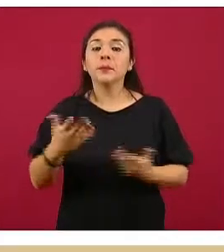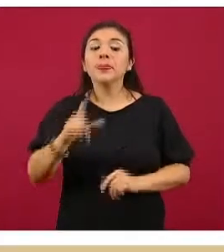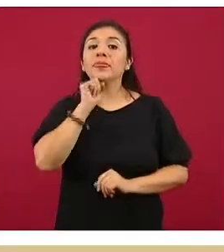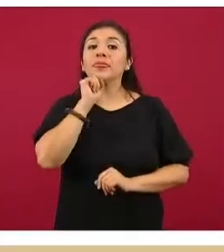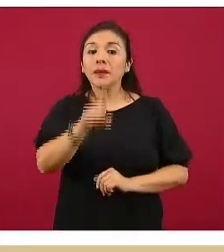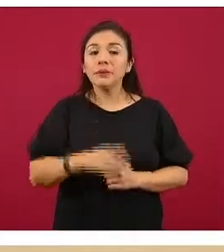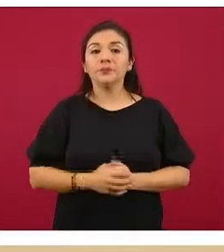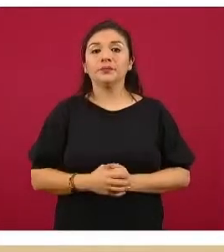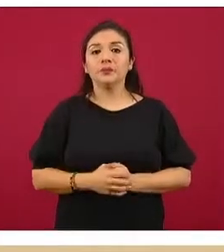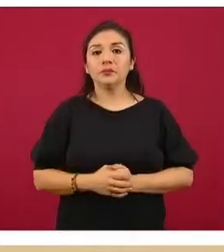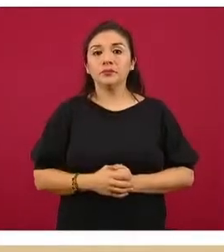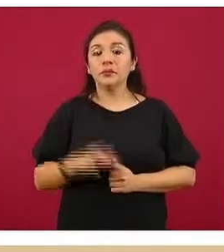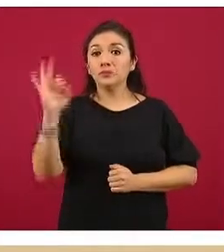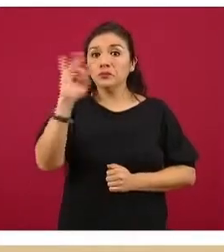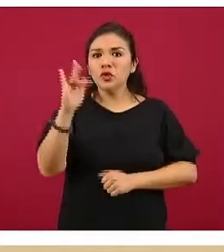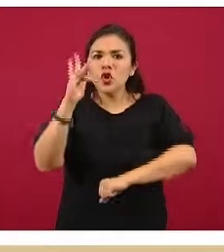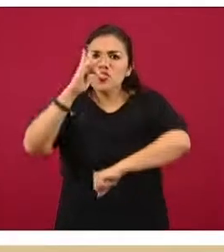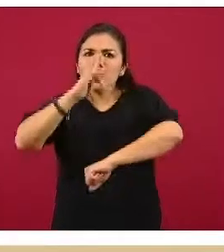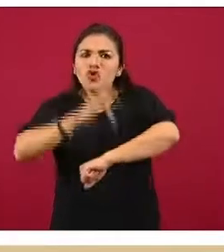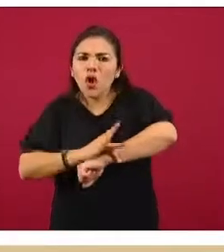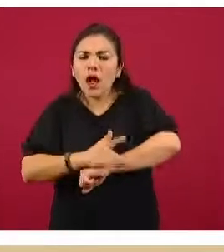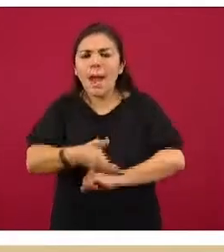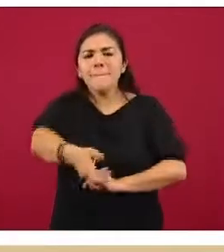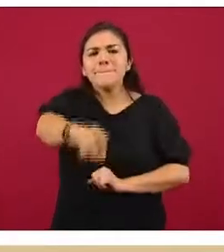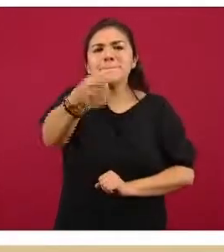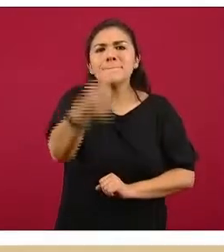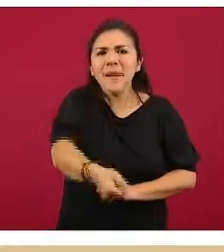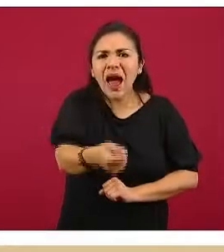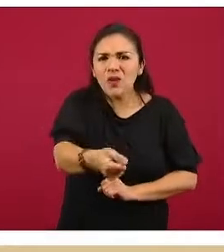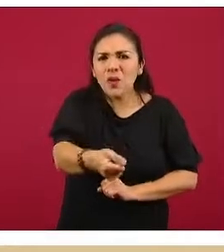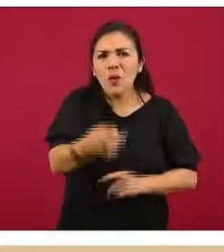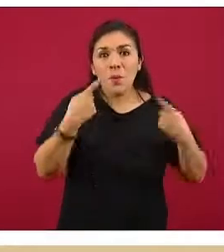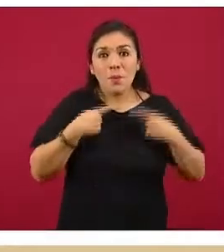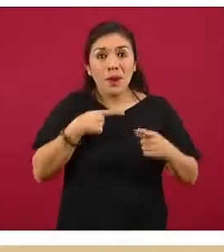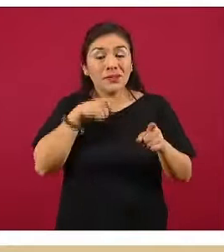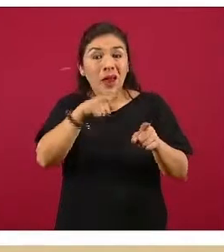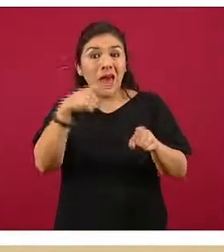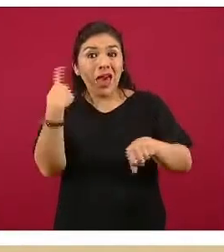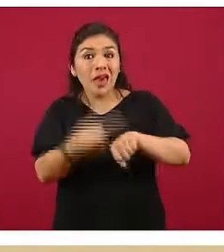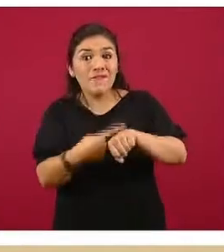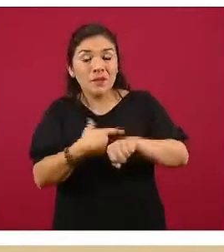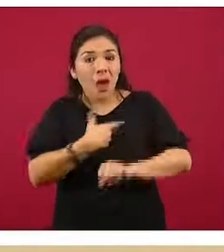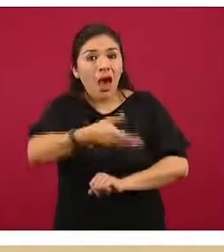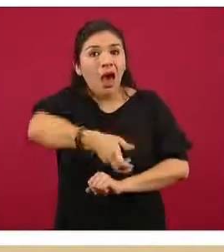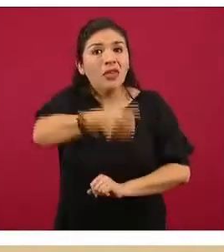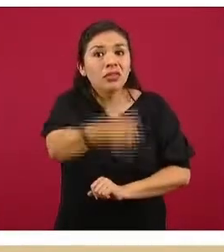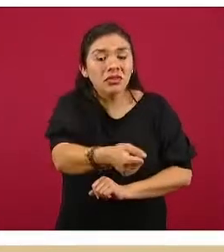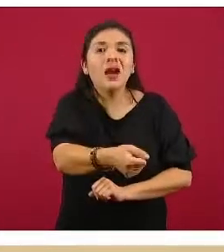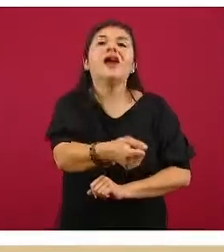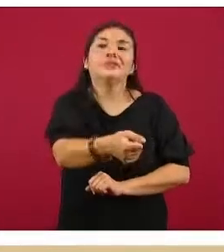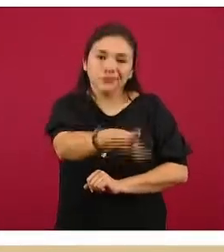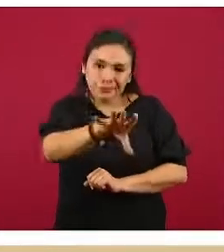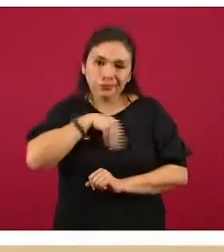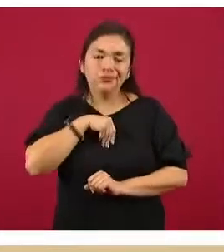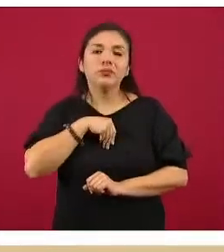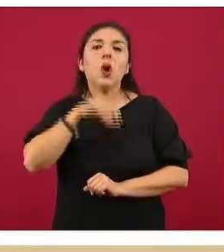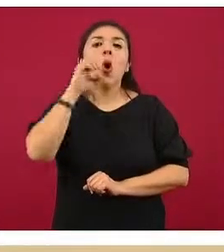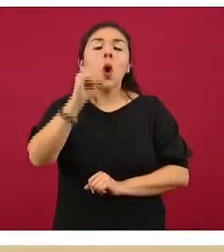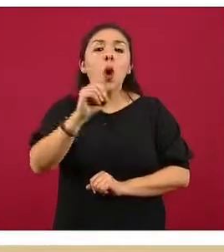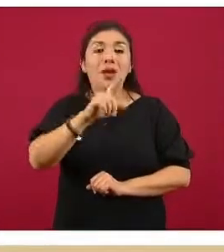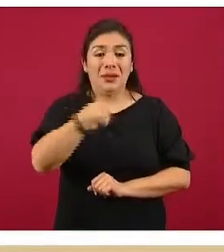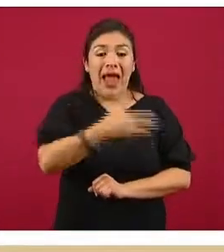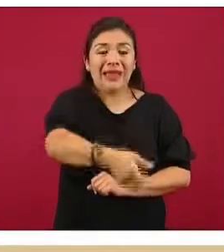se transmite al tocar o estrechar la mano, por ejemplo, de una persona enferma y después tocarse